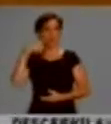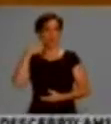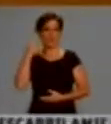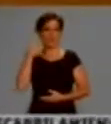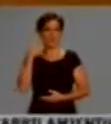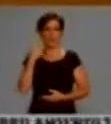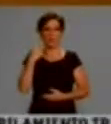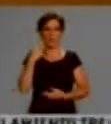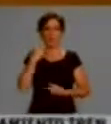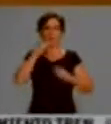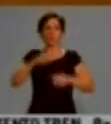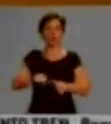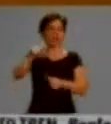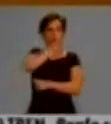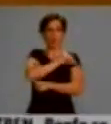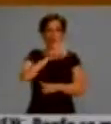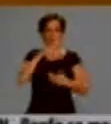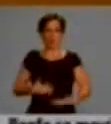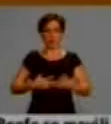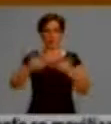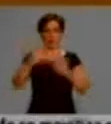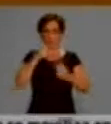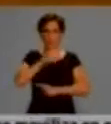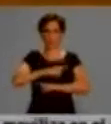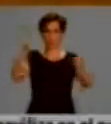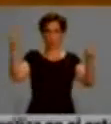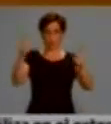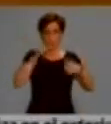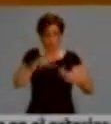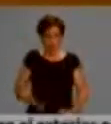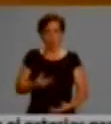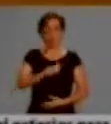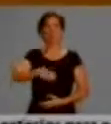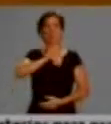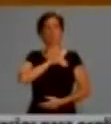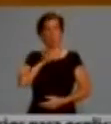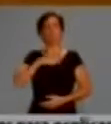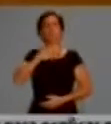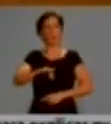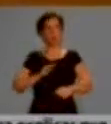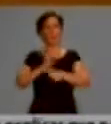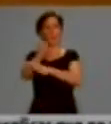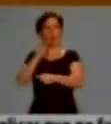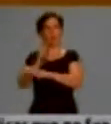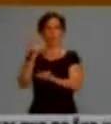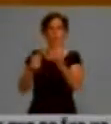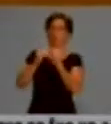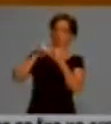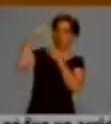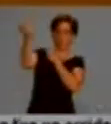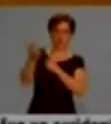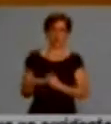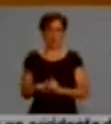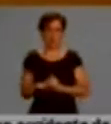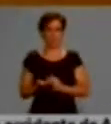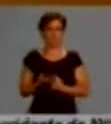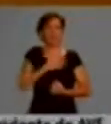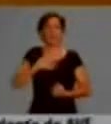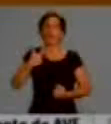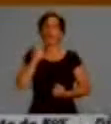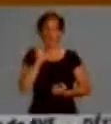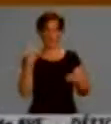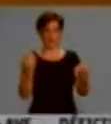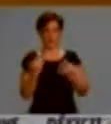registros históricos y hoy España tiene capacidad de financiación frente al exterior, lo que quiere